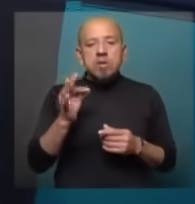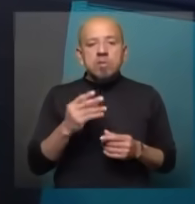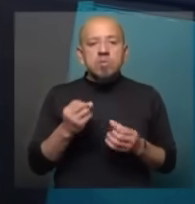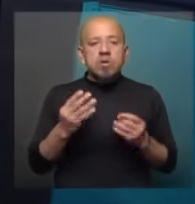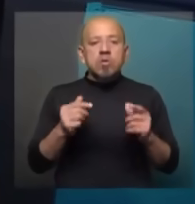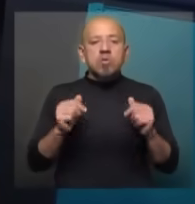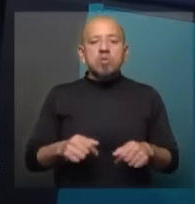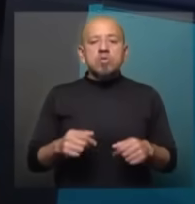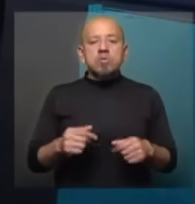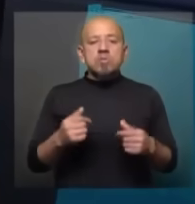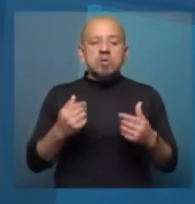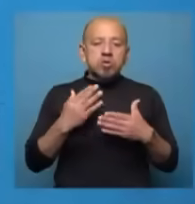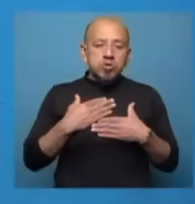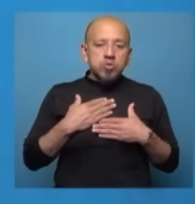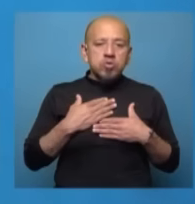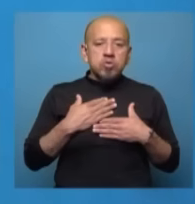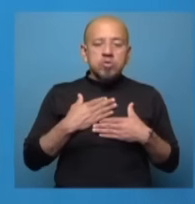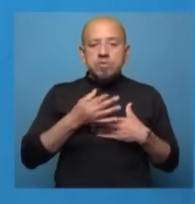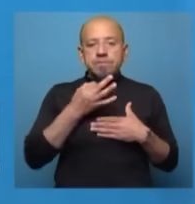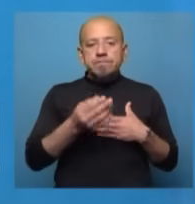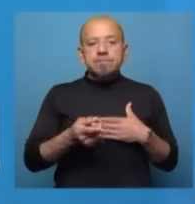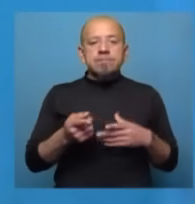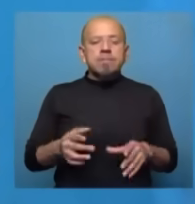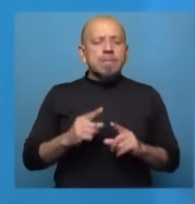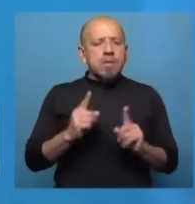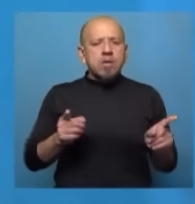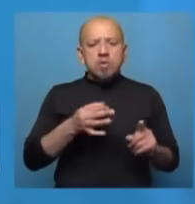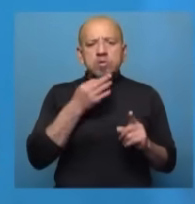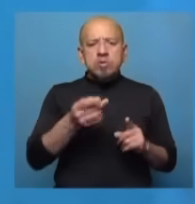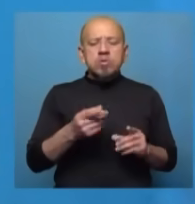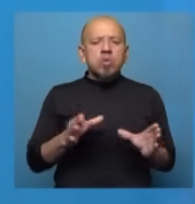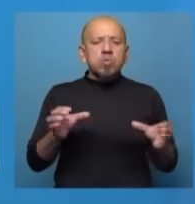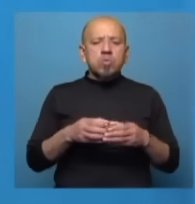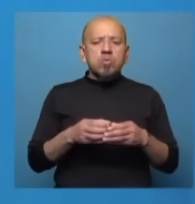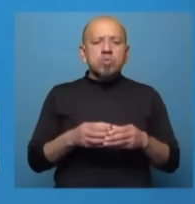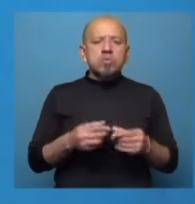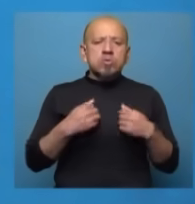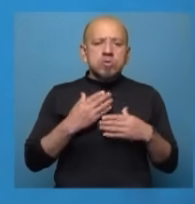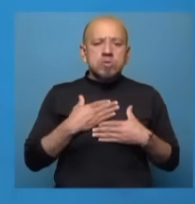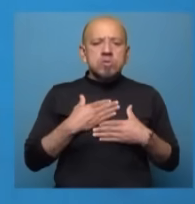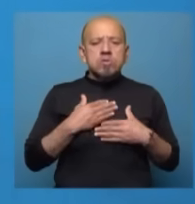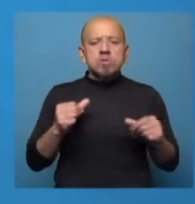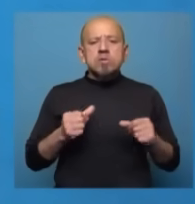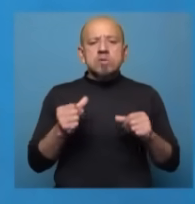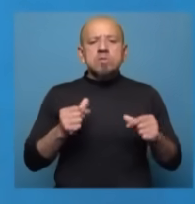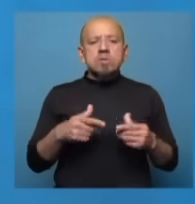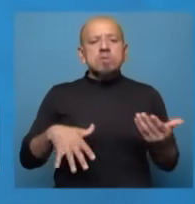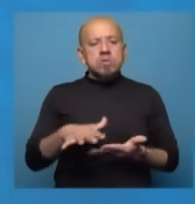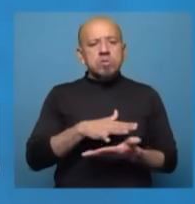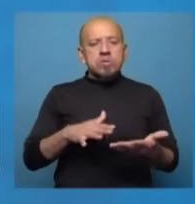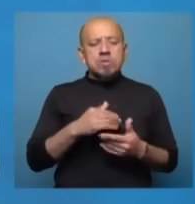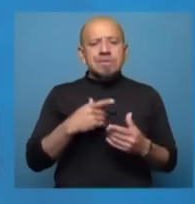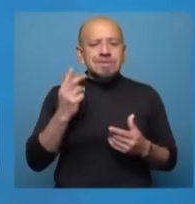hoy para el consultorio y cuando hablo del consultorio No me estoy refiriendo al equipo que estamos formados para enfrentar situaciones de